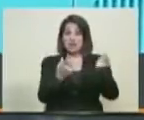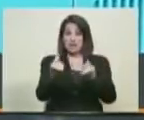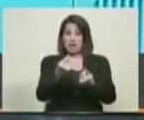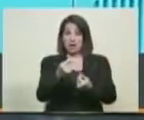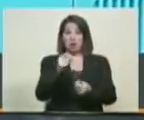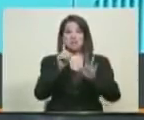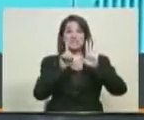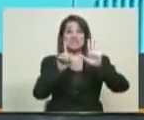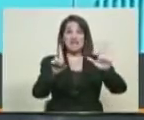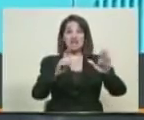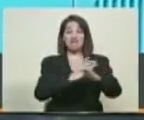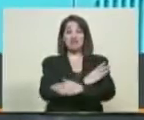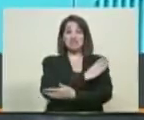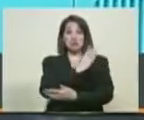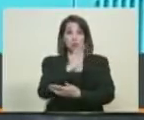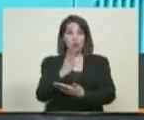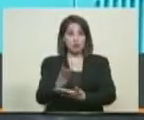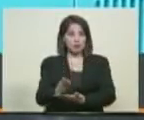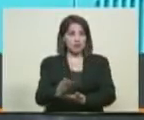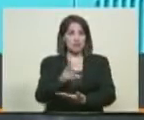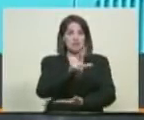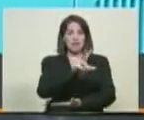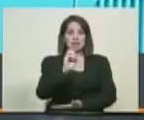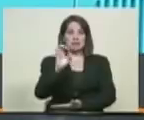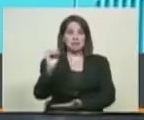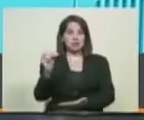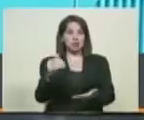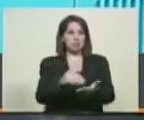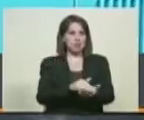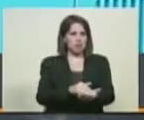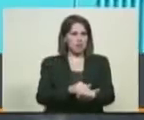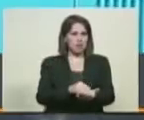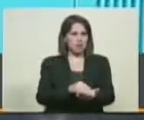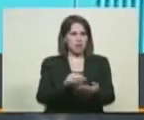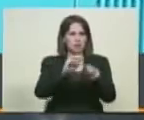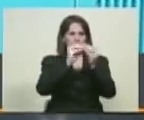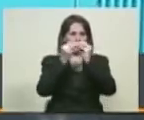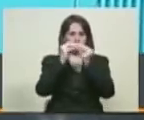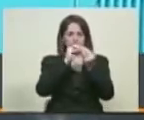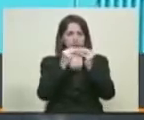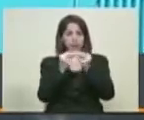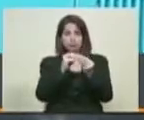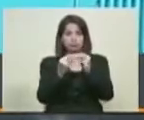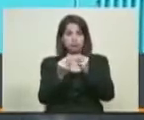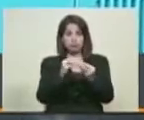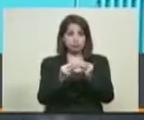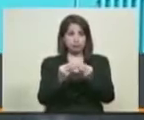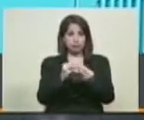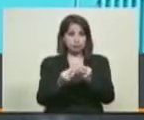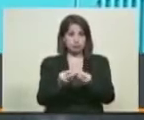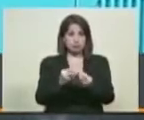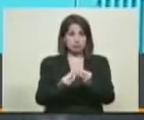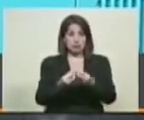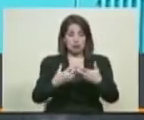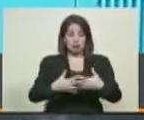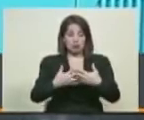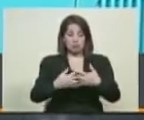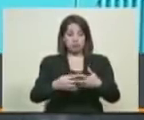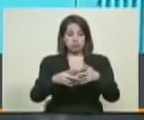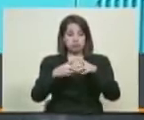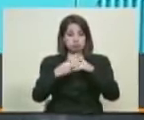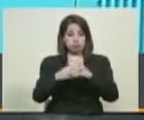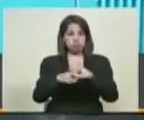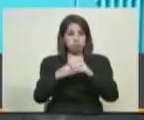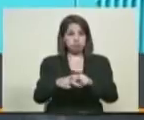de 6.300.000 bolívares para la reparación, mantenimiento, lo que hablé